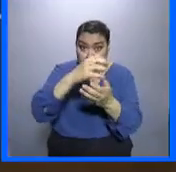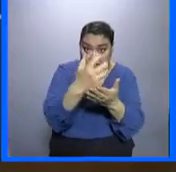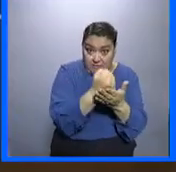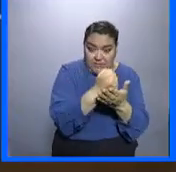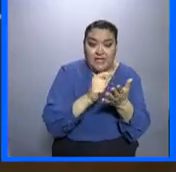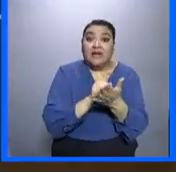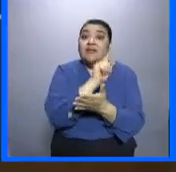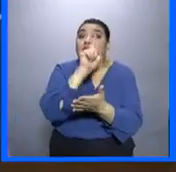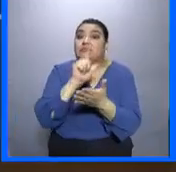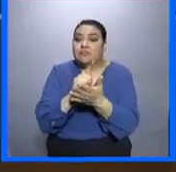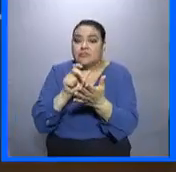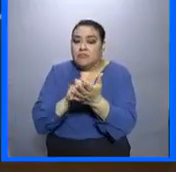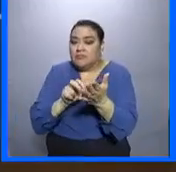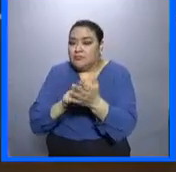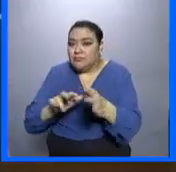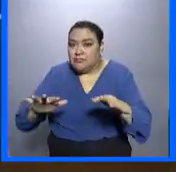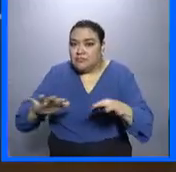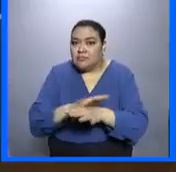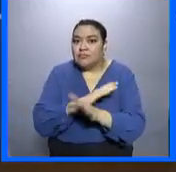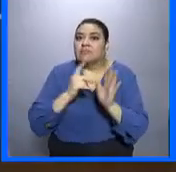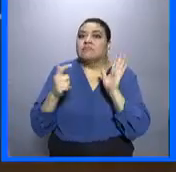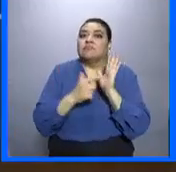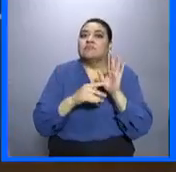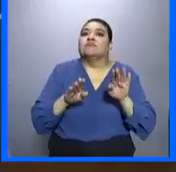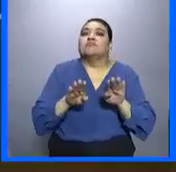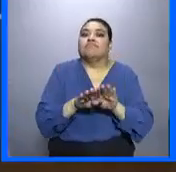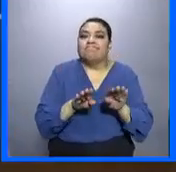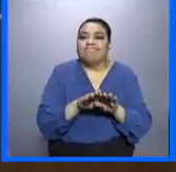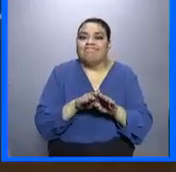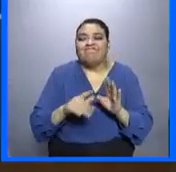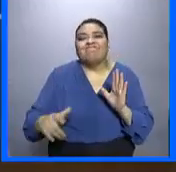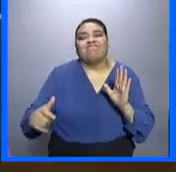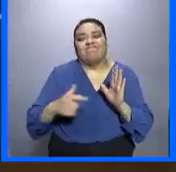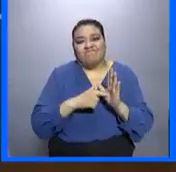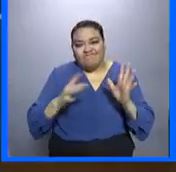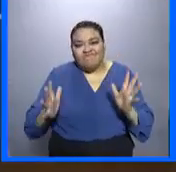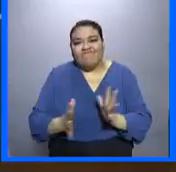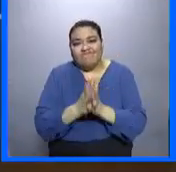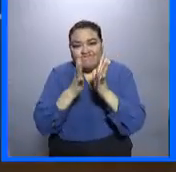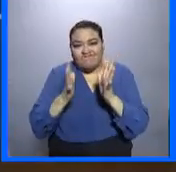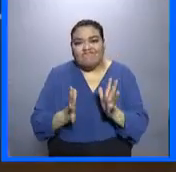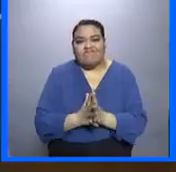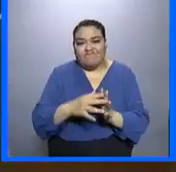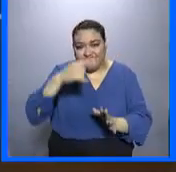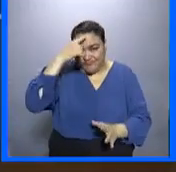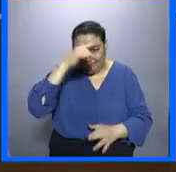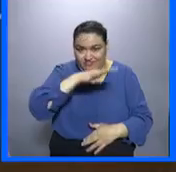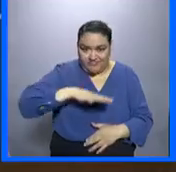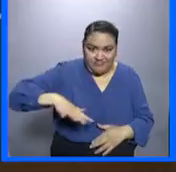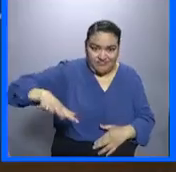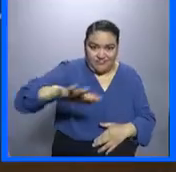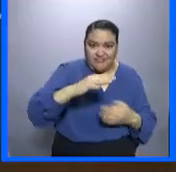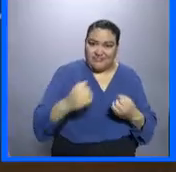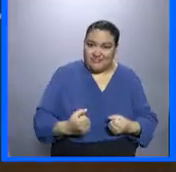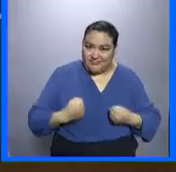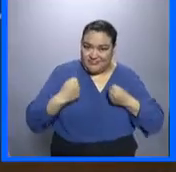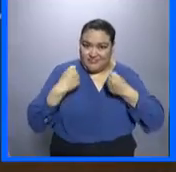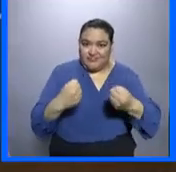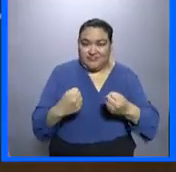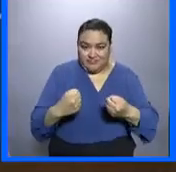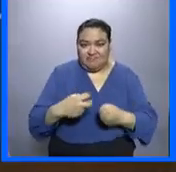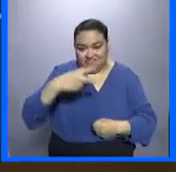reforma es el resultado de un ejercicio democrático para fortalecer el